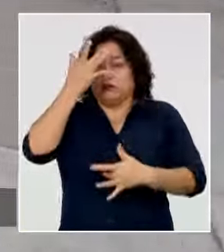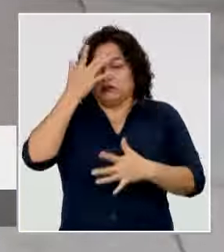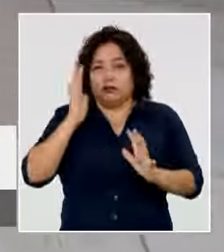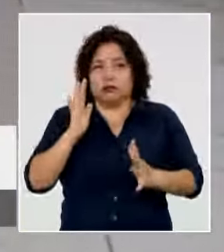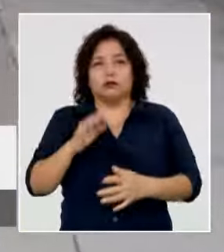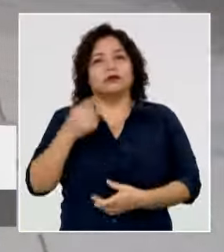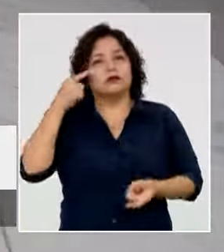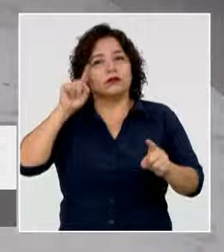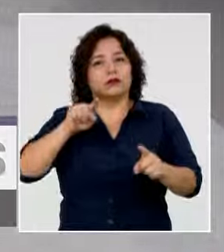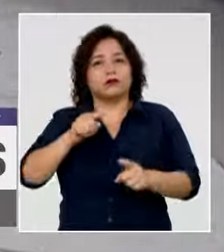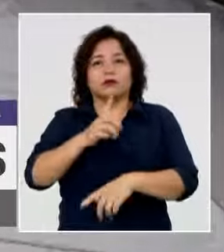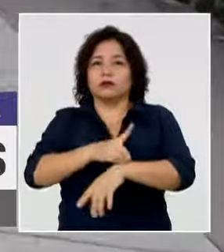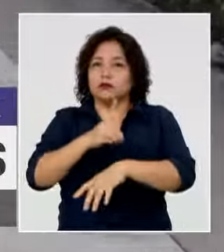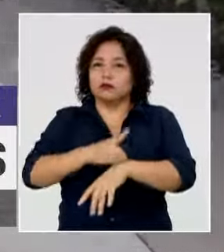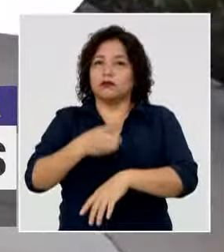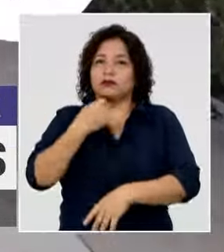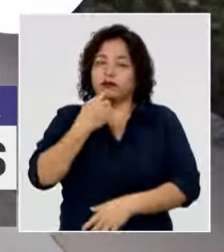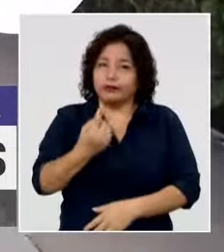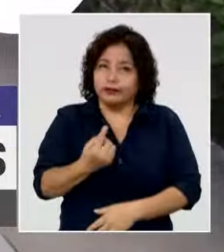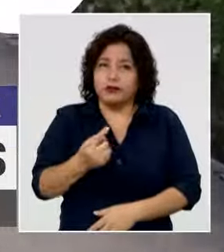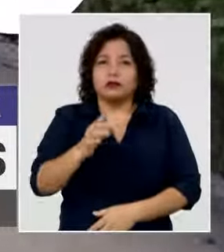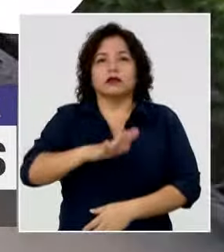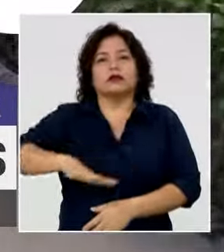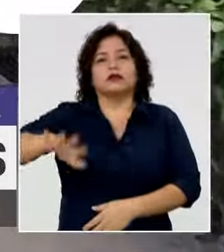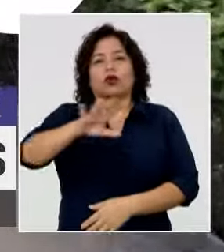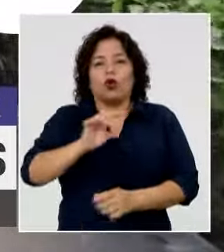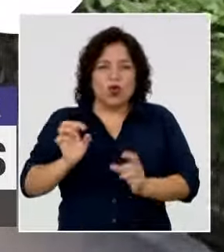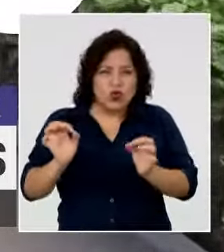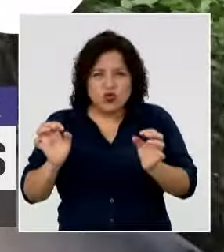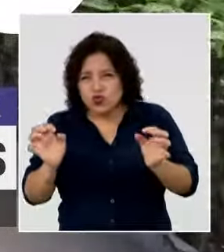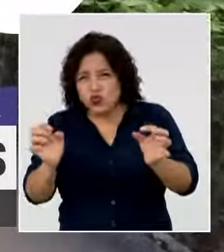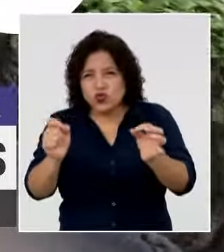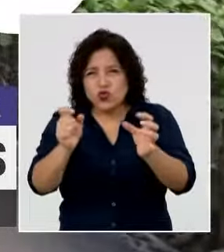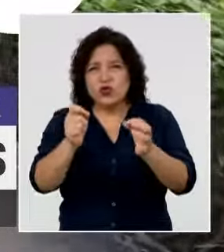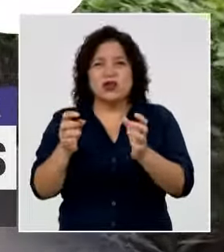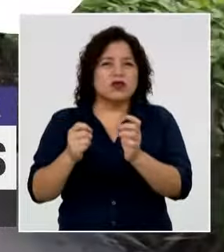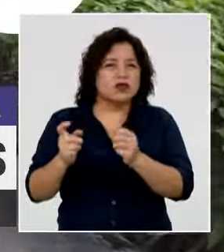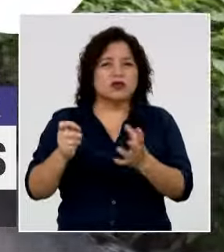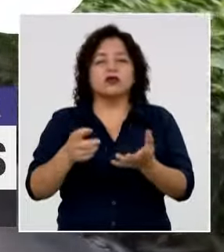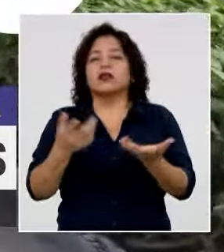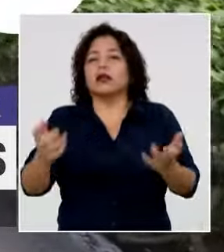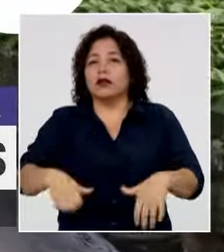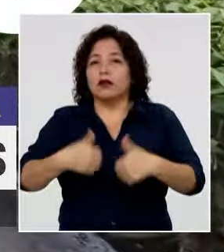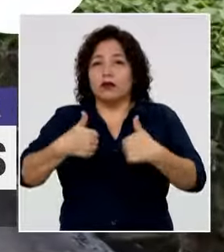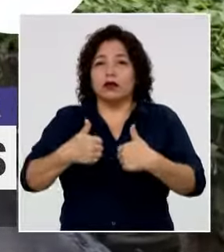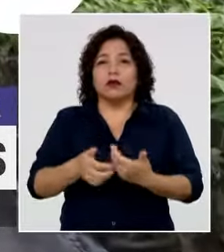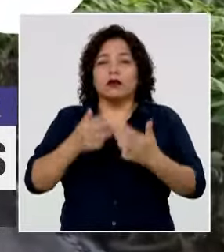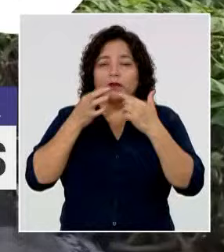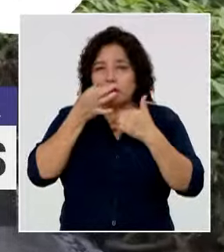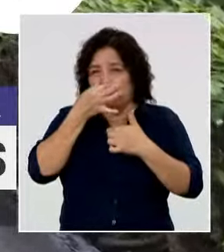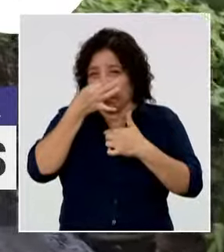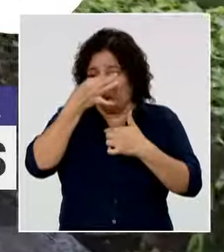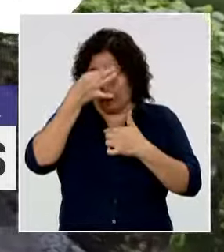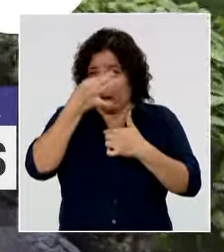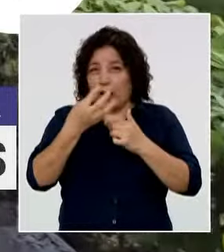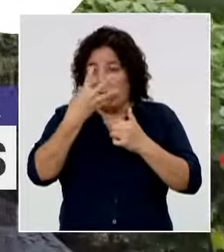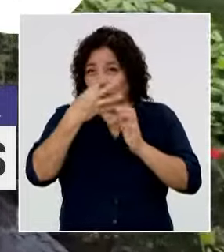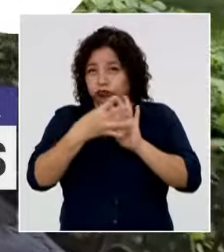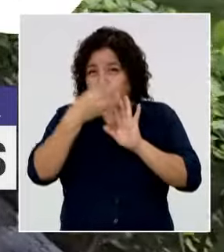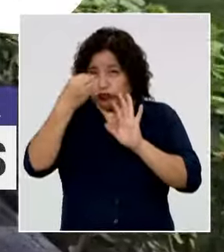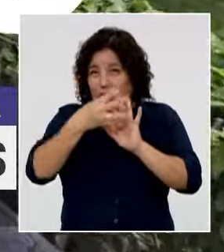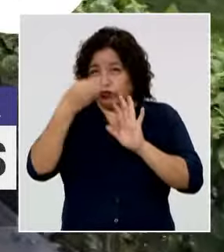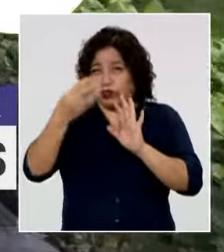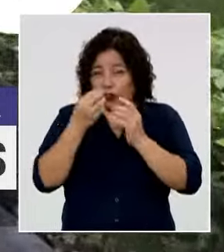con especialistas, esto beneficia a que todo tipo de virus, sobre todo aquellos que viven en nuestra vía respiratoria, se repliquen con